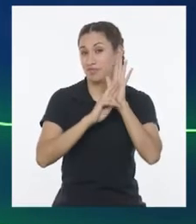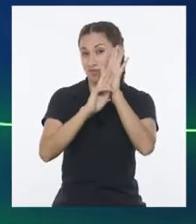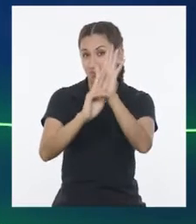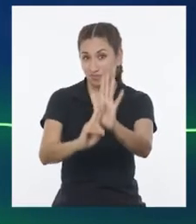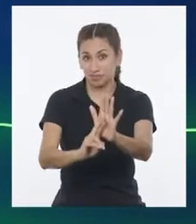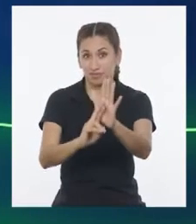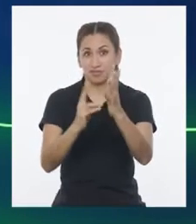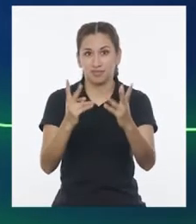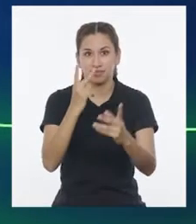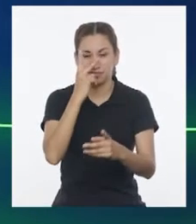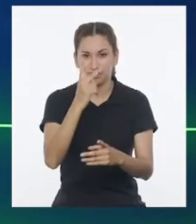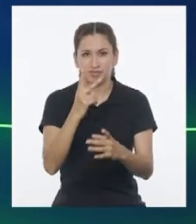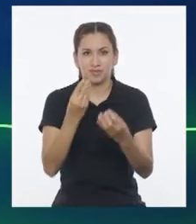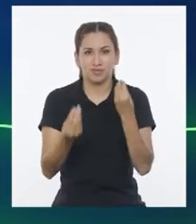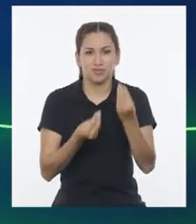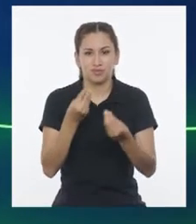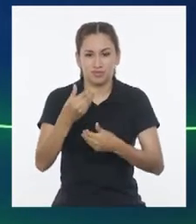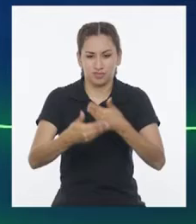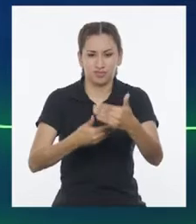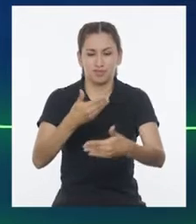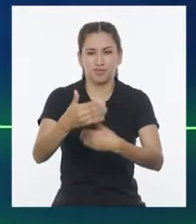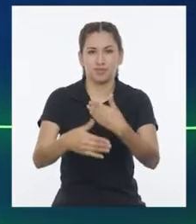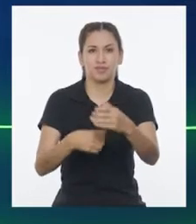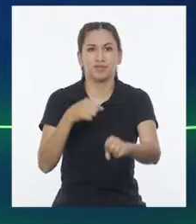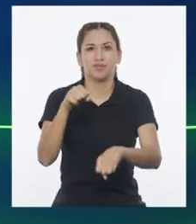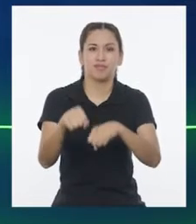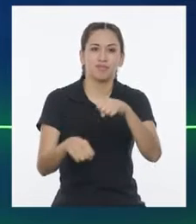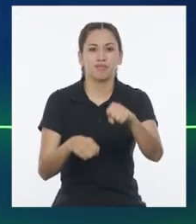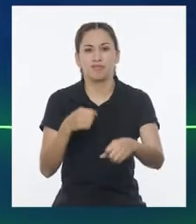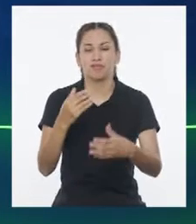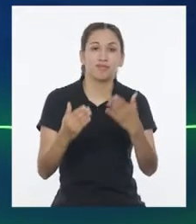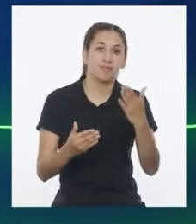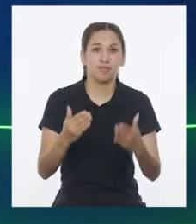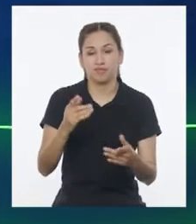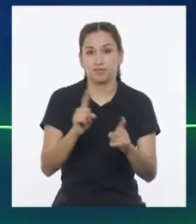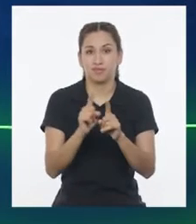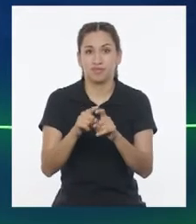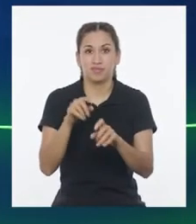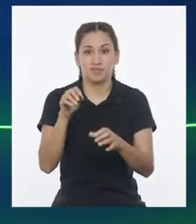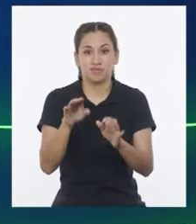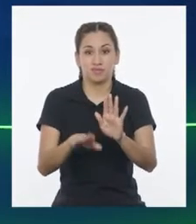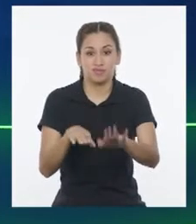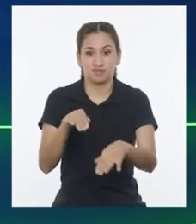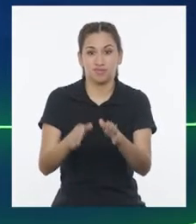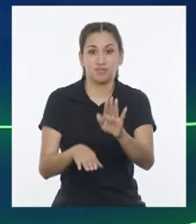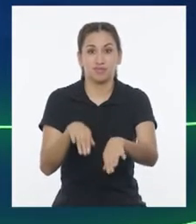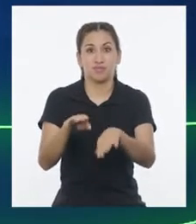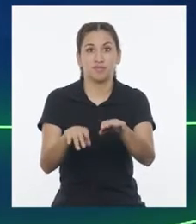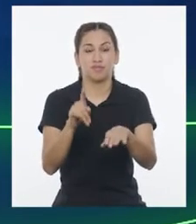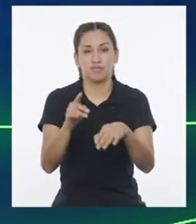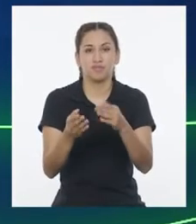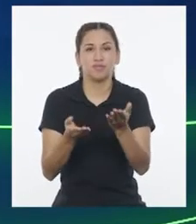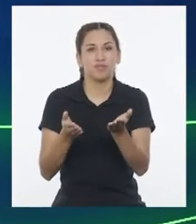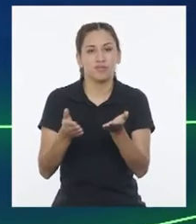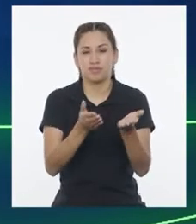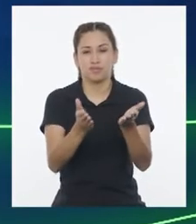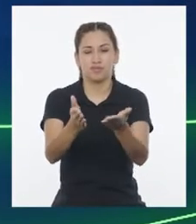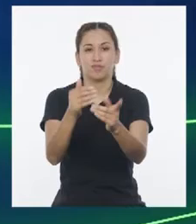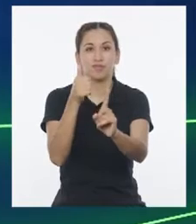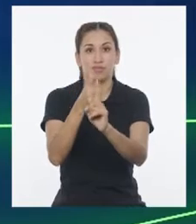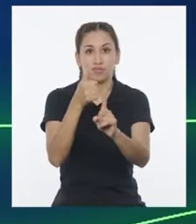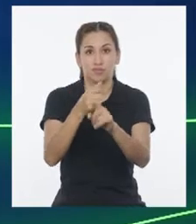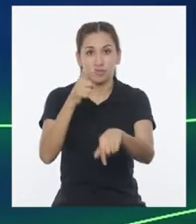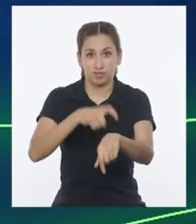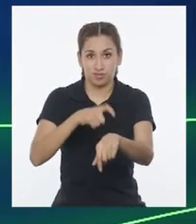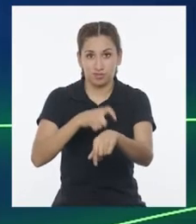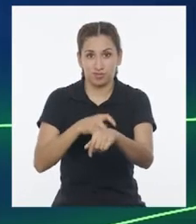se representasen el defectuoso funcionamiento de los paquebots y los caminos de hierro, sus frecuentes colisiones y